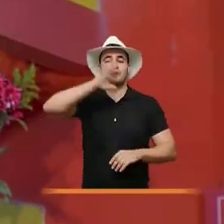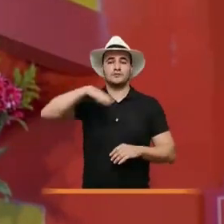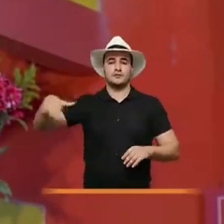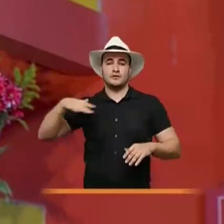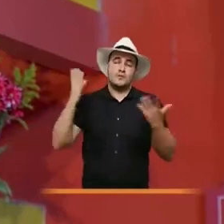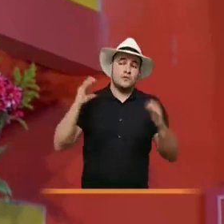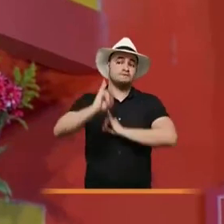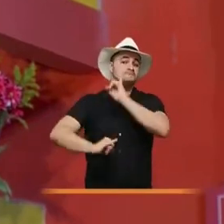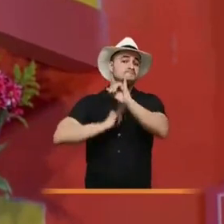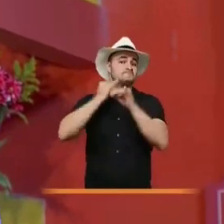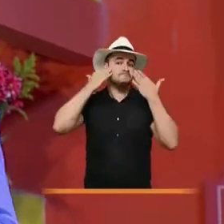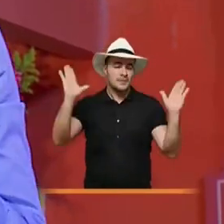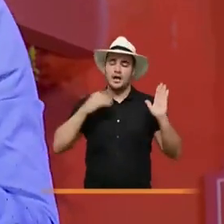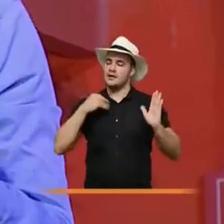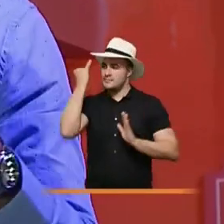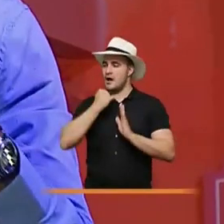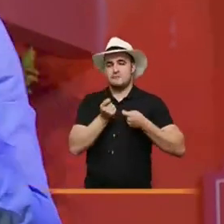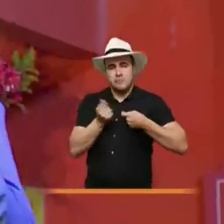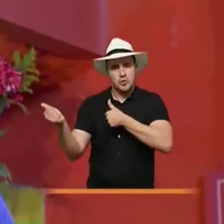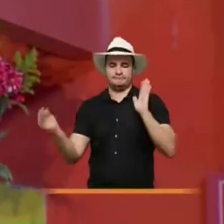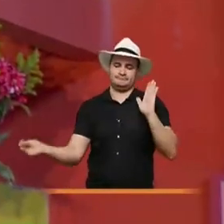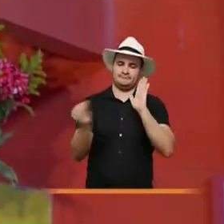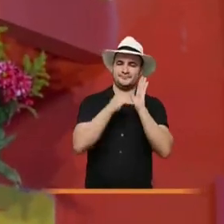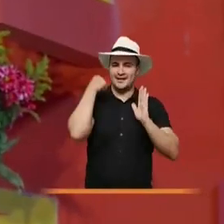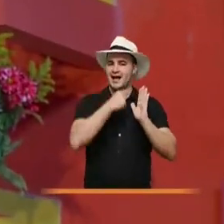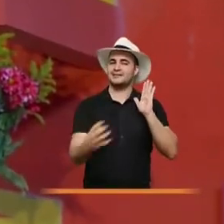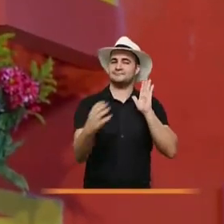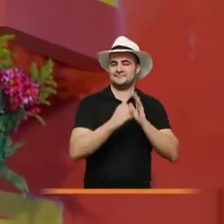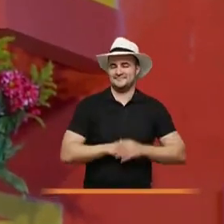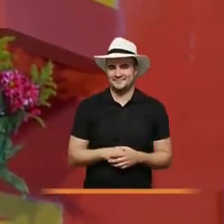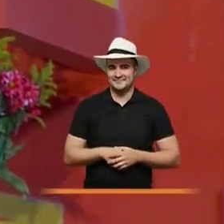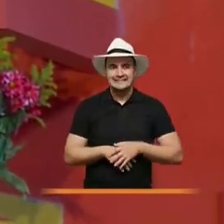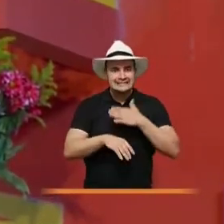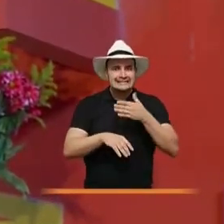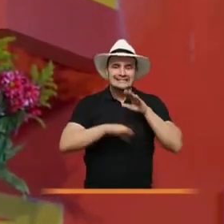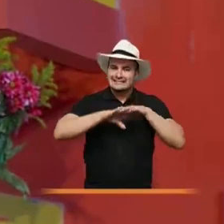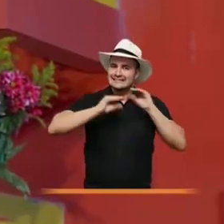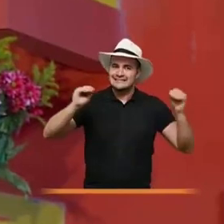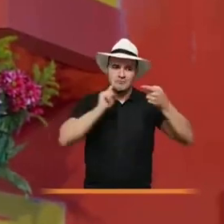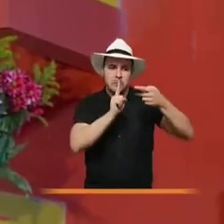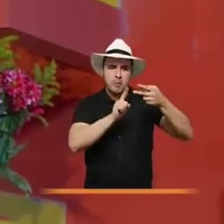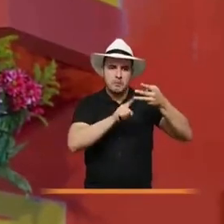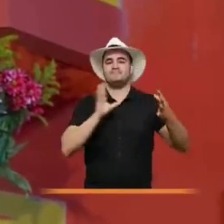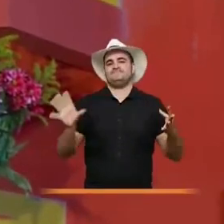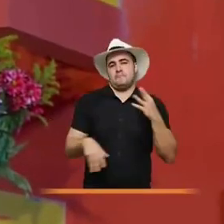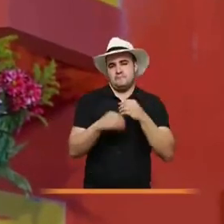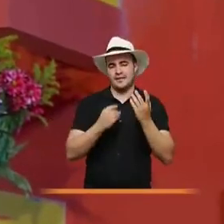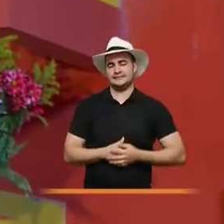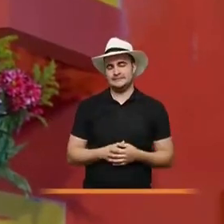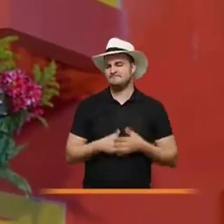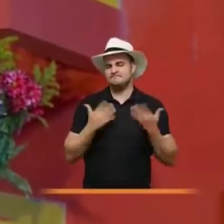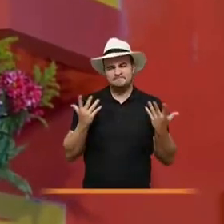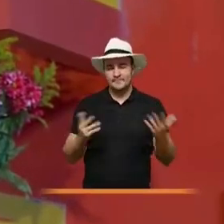del país este se une a muchos otros anuncios como el de el canal caracol